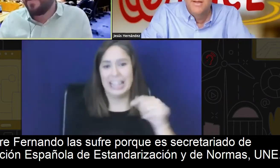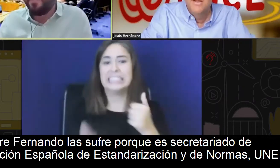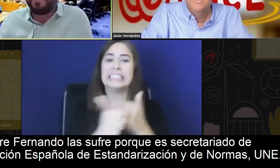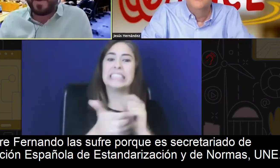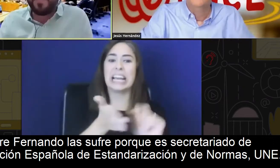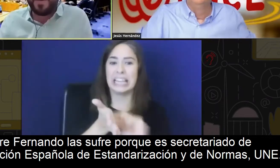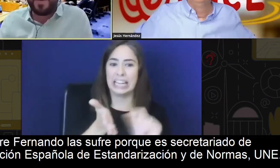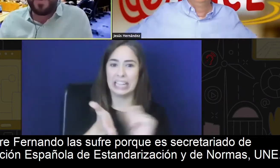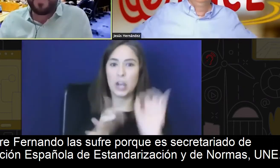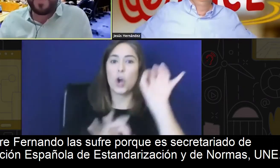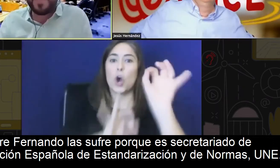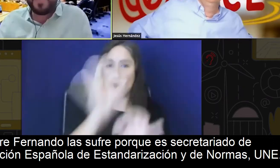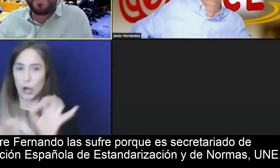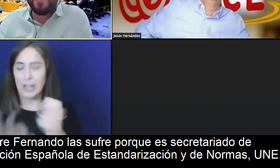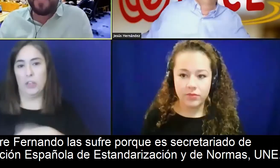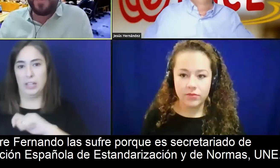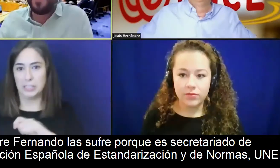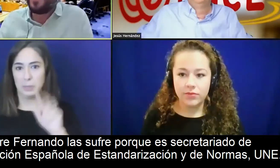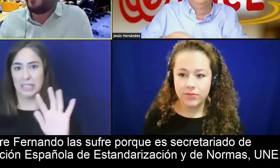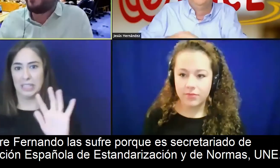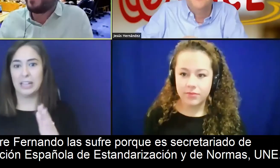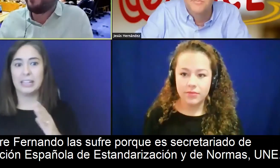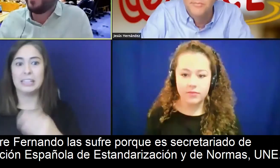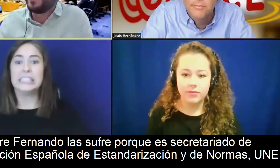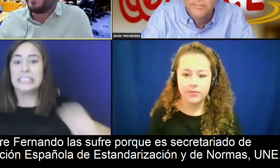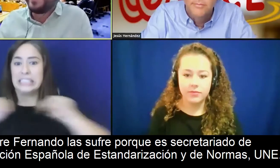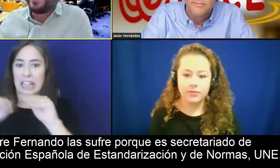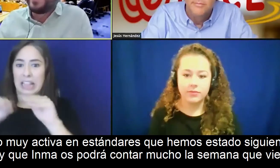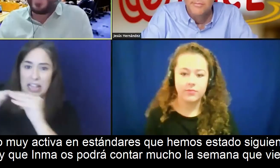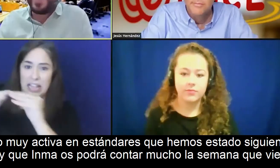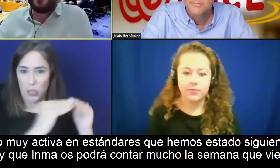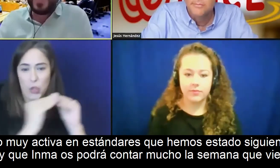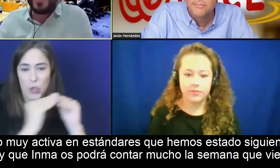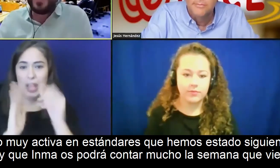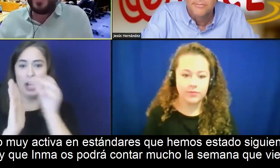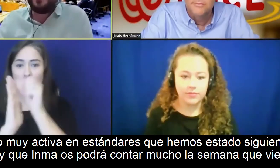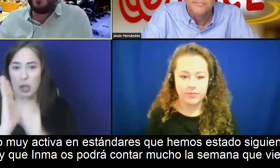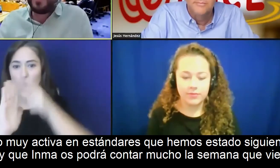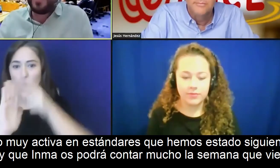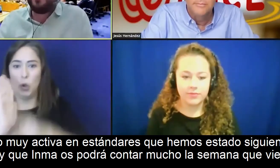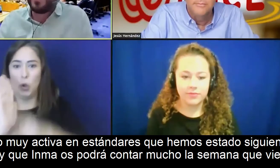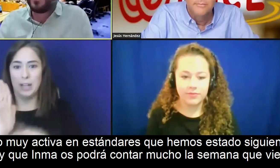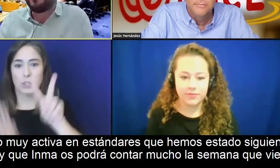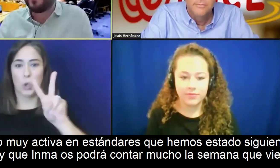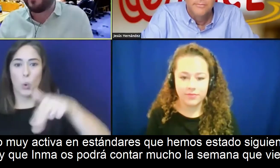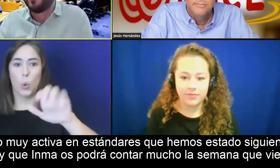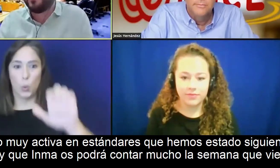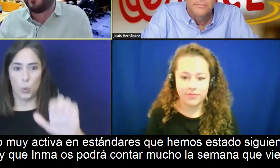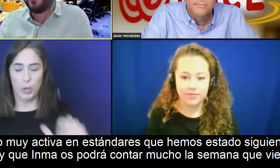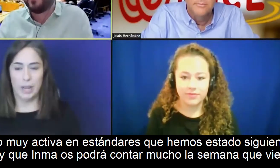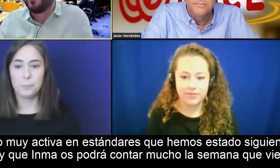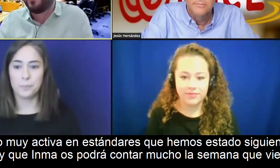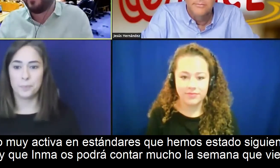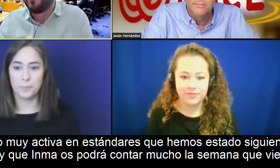la Organización Española de Estandarización de Estándares, de Normas, UNE. Y claro, y ahí UNE ha estado muy activa